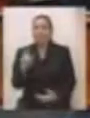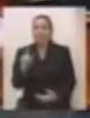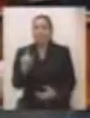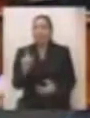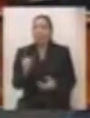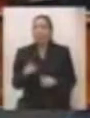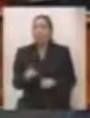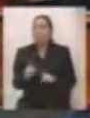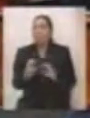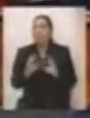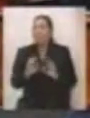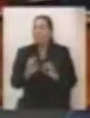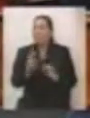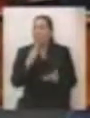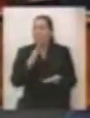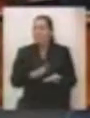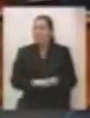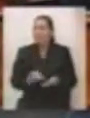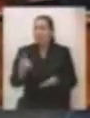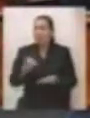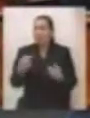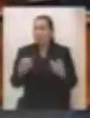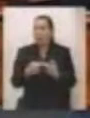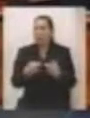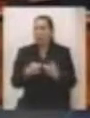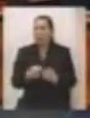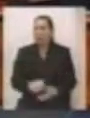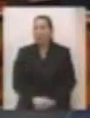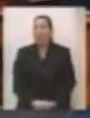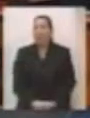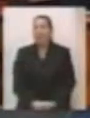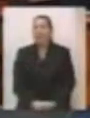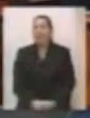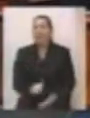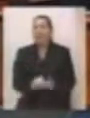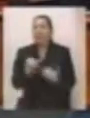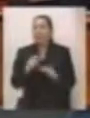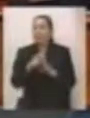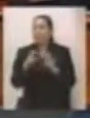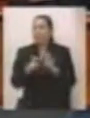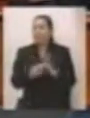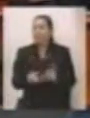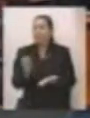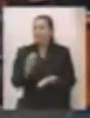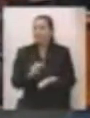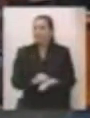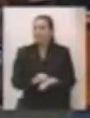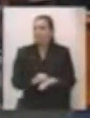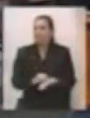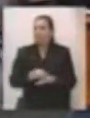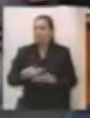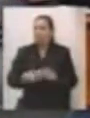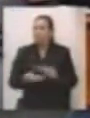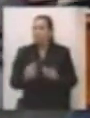haya peligros del mal uso de la Internet. Creo, presidente, que este es un proyecto que además ha